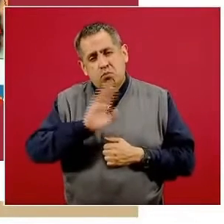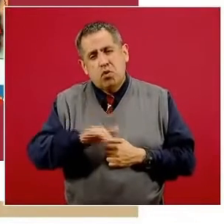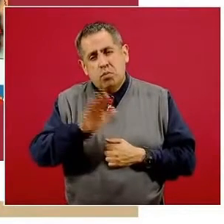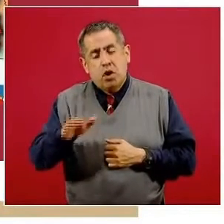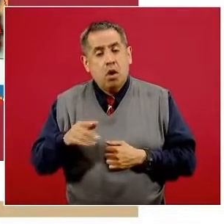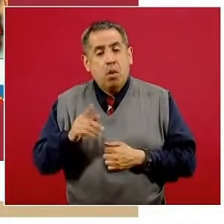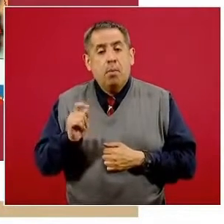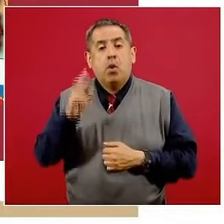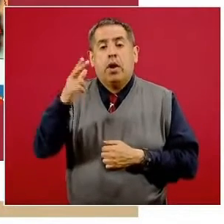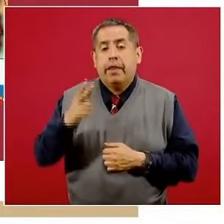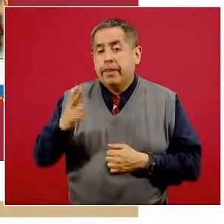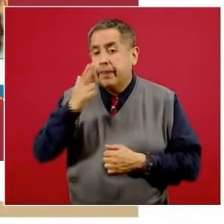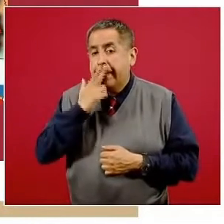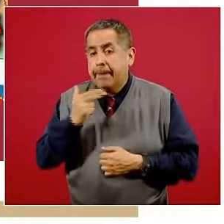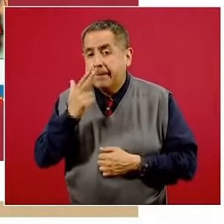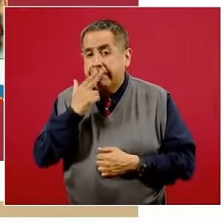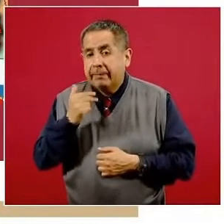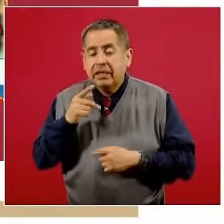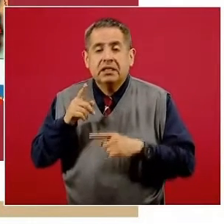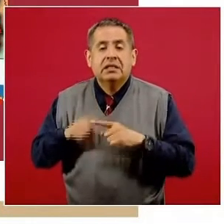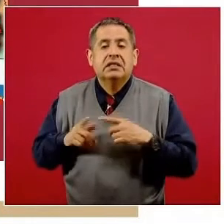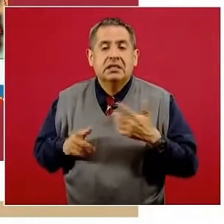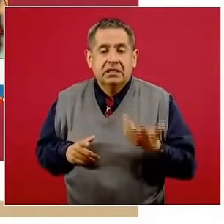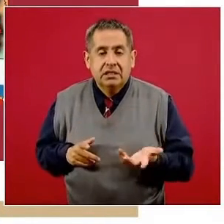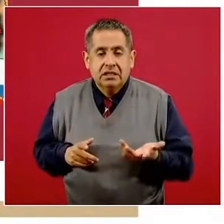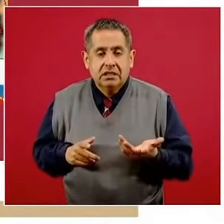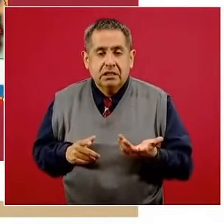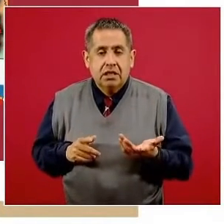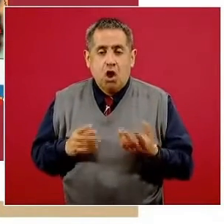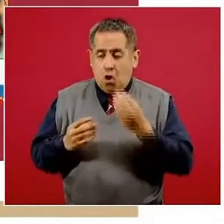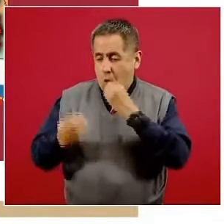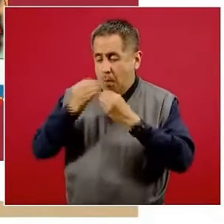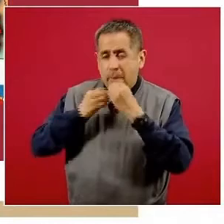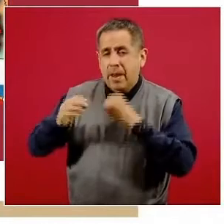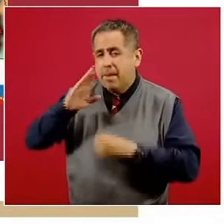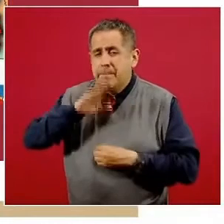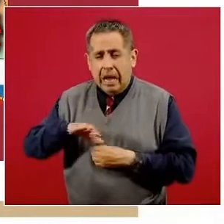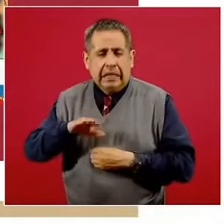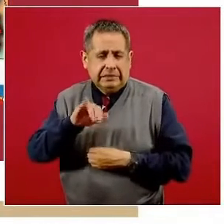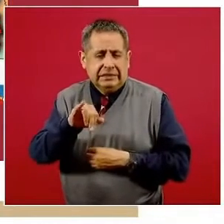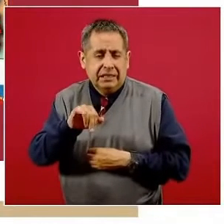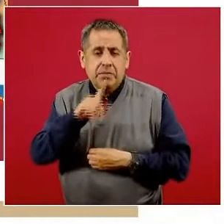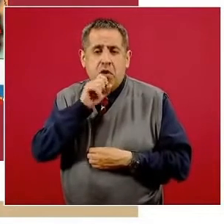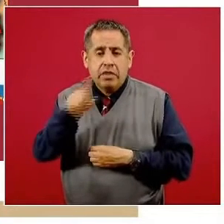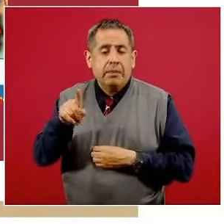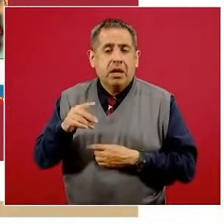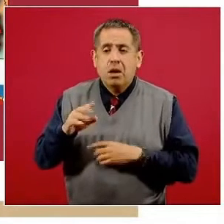por diabetes está asociada no solamente a una mala alimentación, sino a